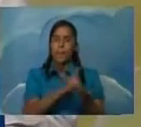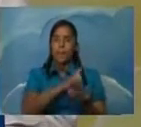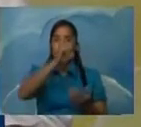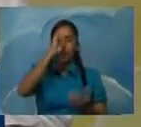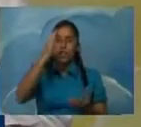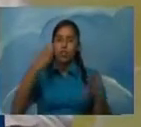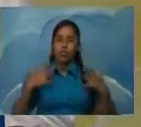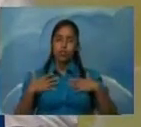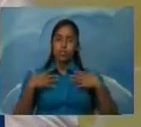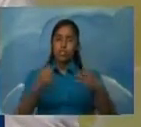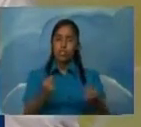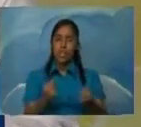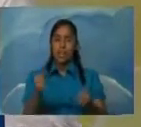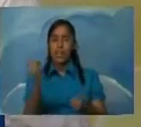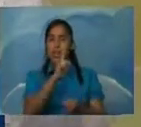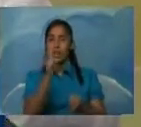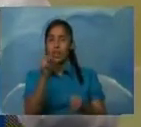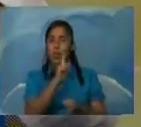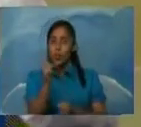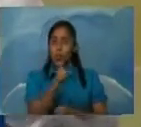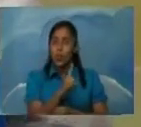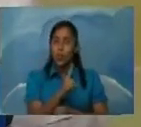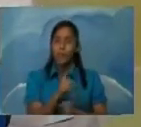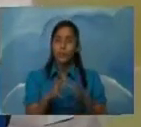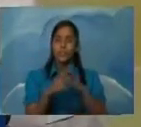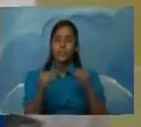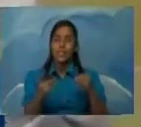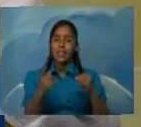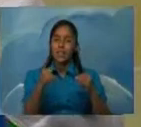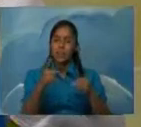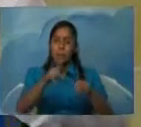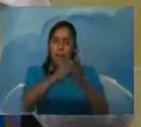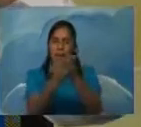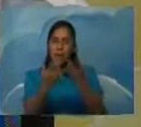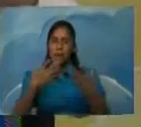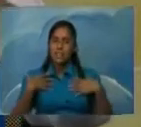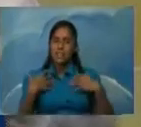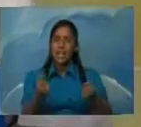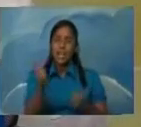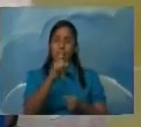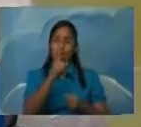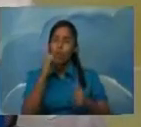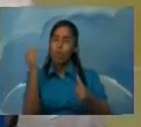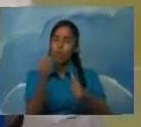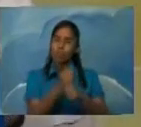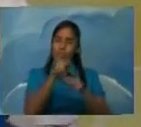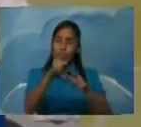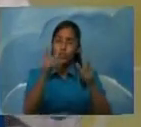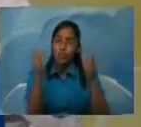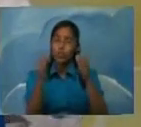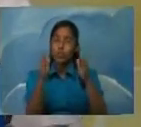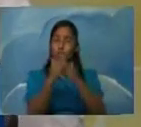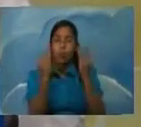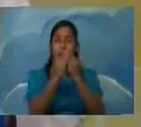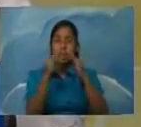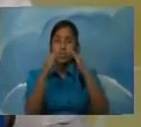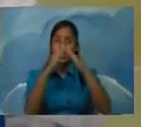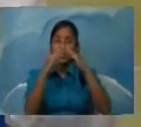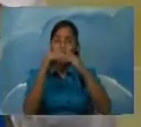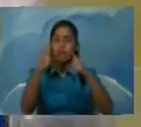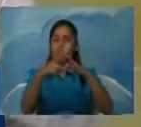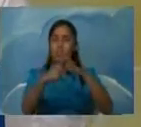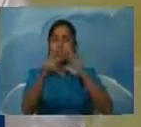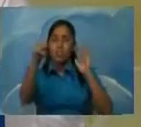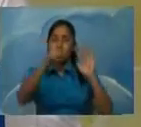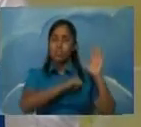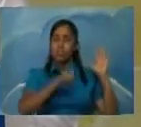sana, no te que no haya en tu casa cosas que el Señor ha dicho